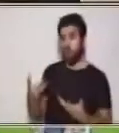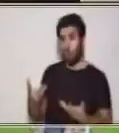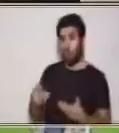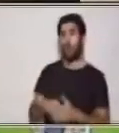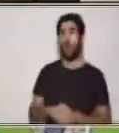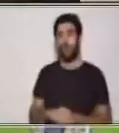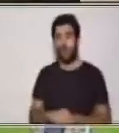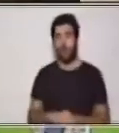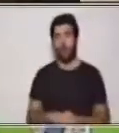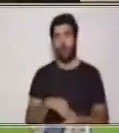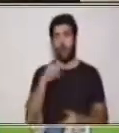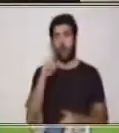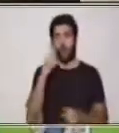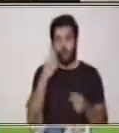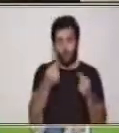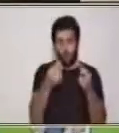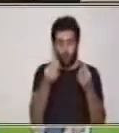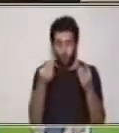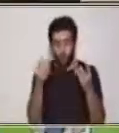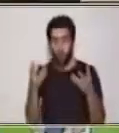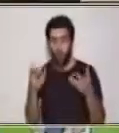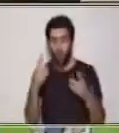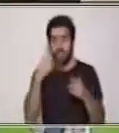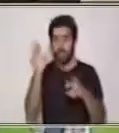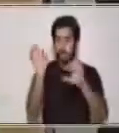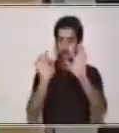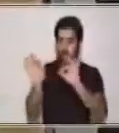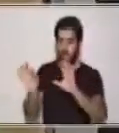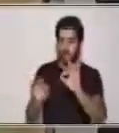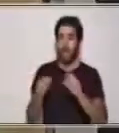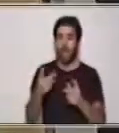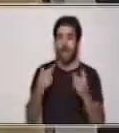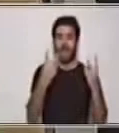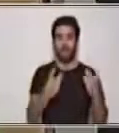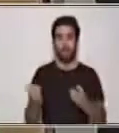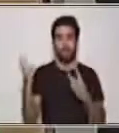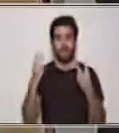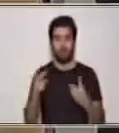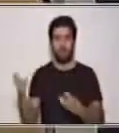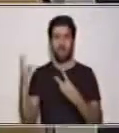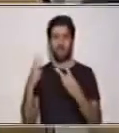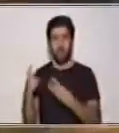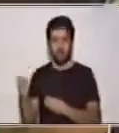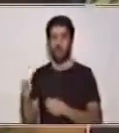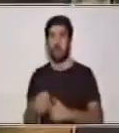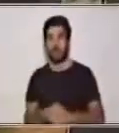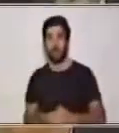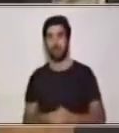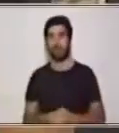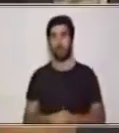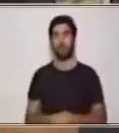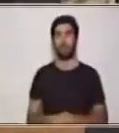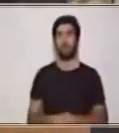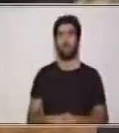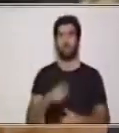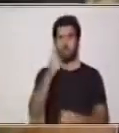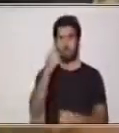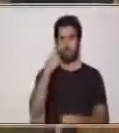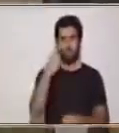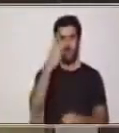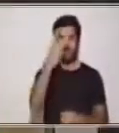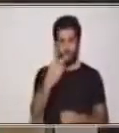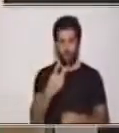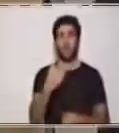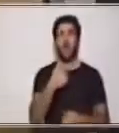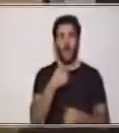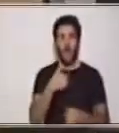calcular el máximo común divisor, vamos a identificar aquellos elementos que se repiten. Entonces vemos que este 2 se